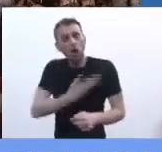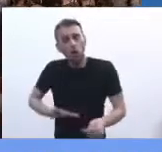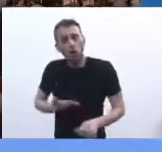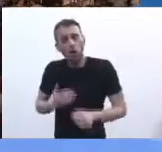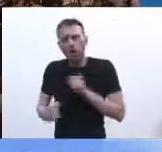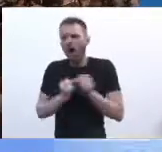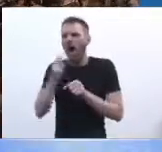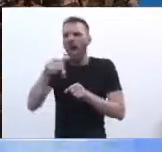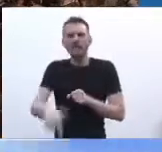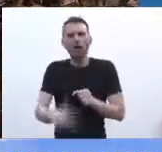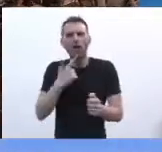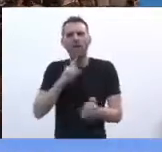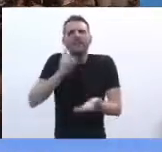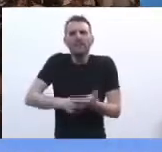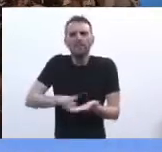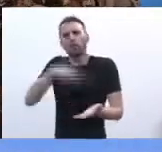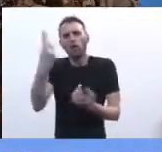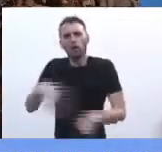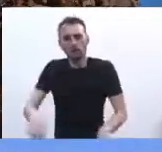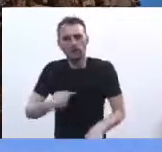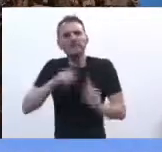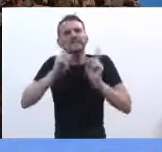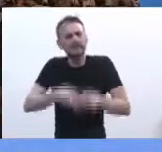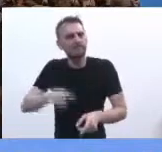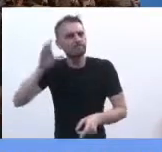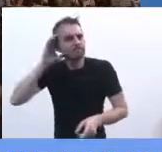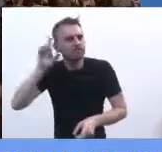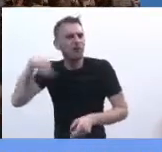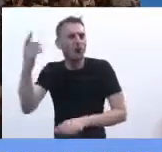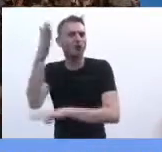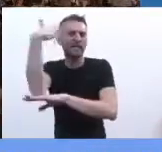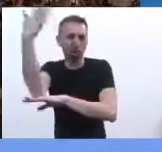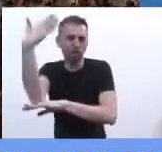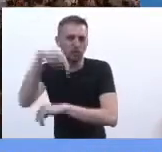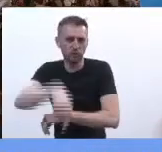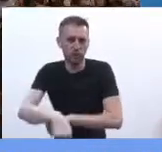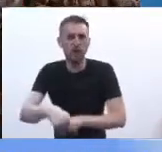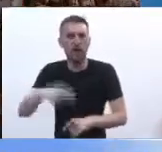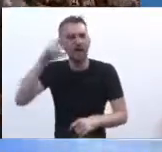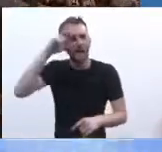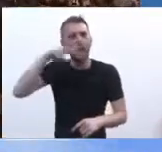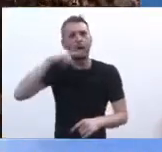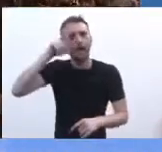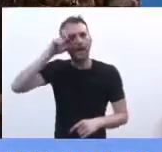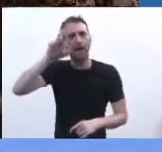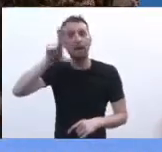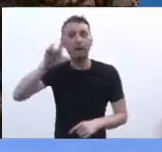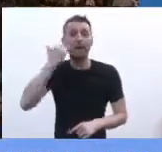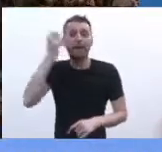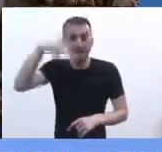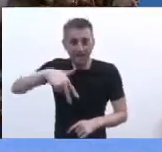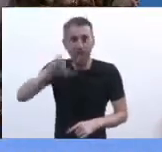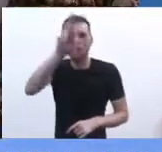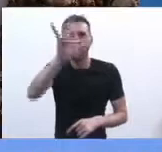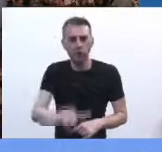ahora tomó otro camino porque también escuché a otro expositor a evelyn rodríguez tiene una